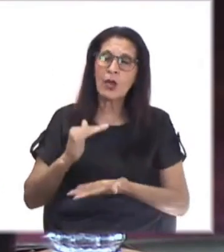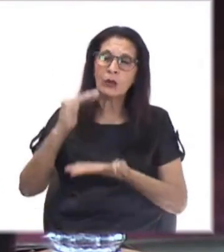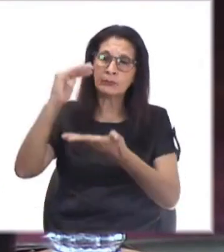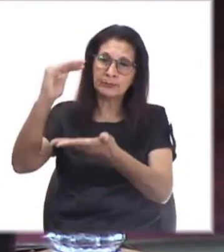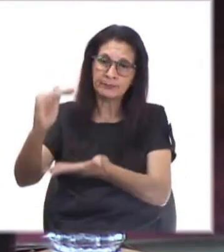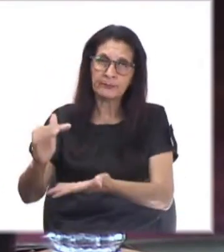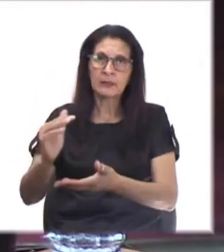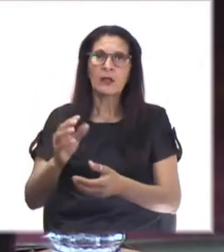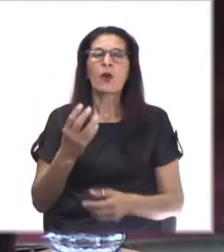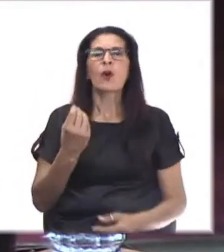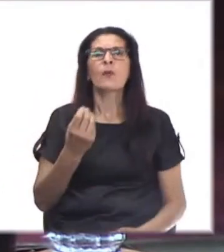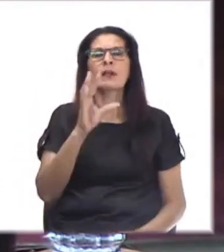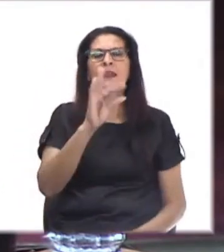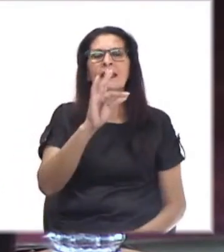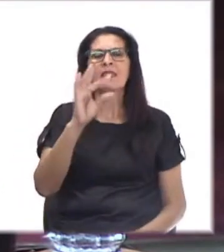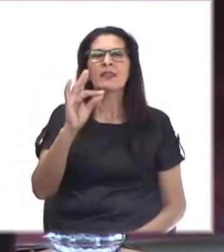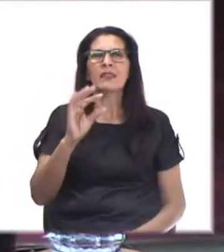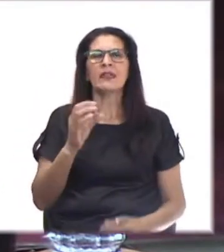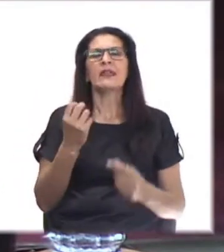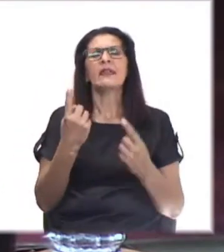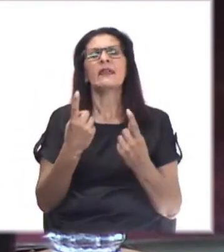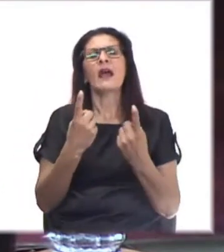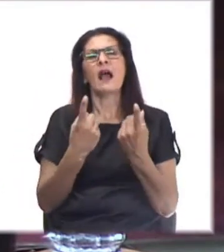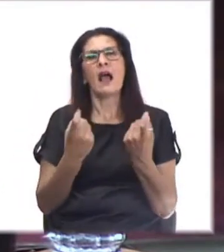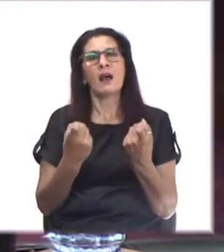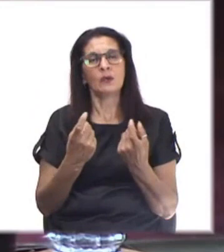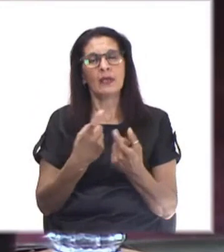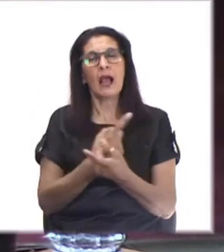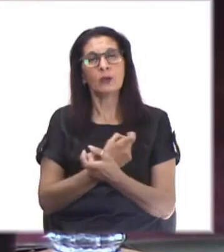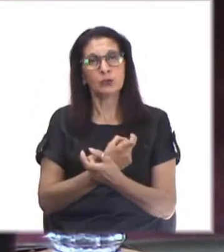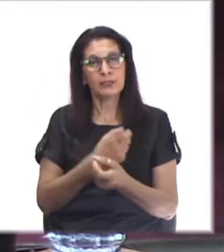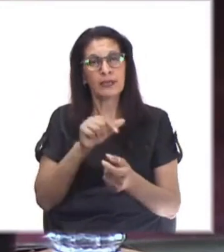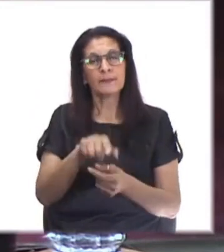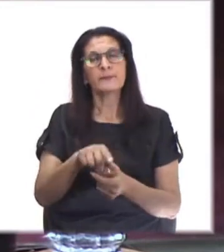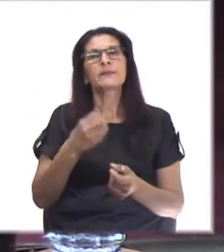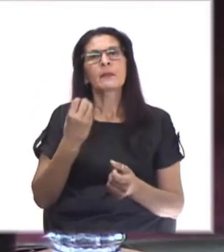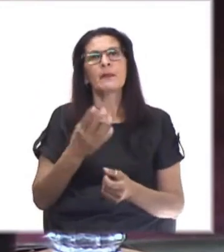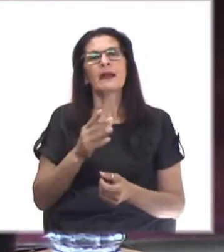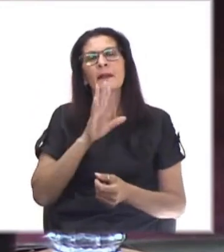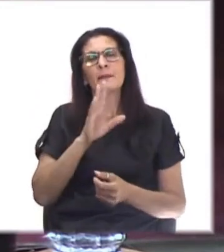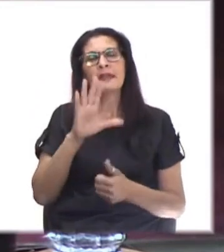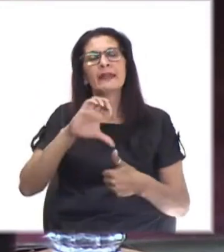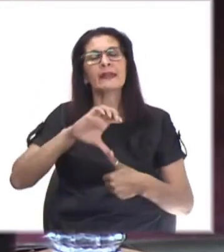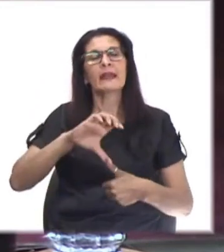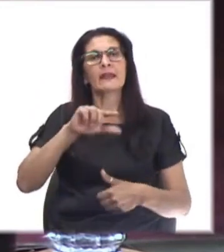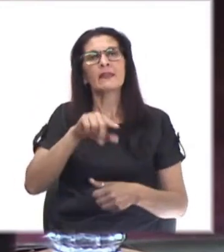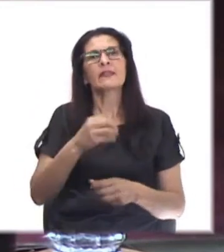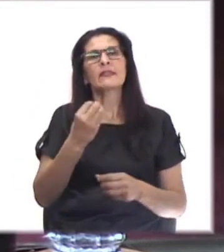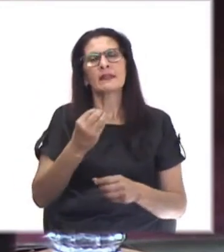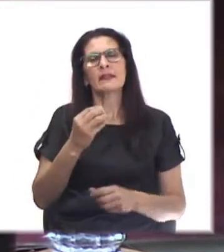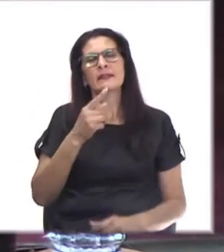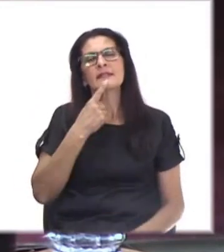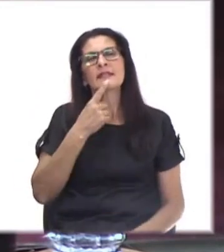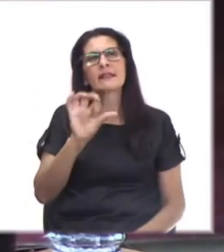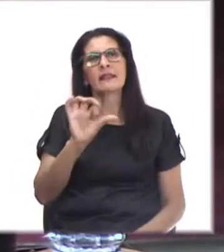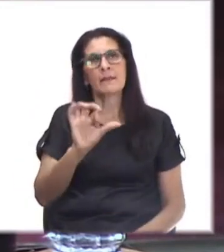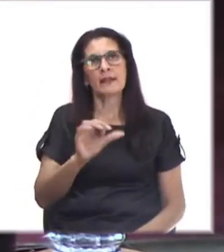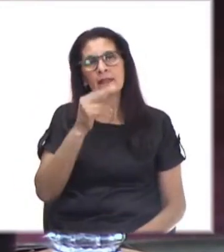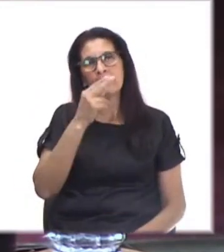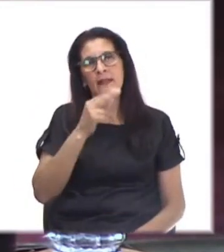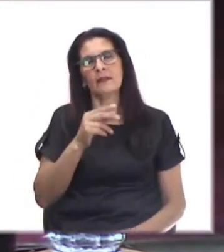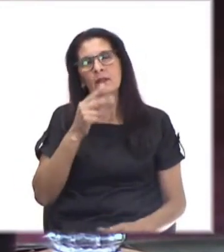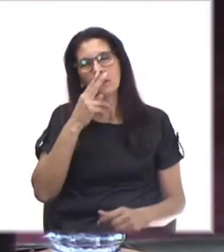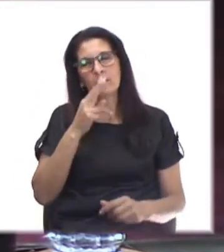como la de Deakin en Australia, distinguido por la Oficina Panamericana de la Salud en septiembre de 2018